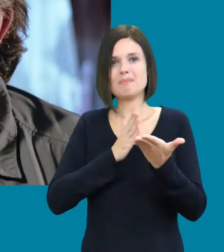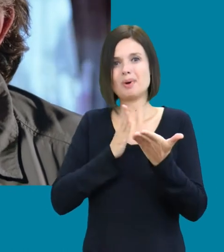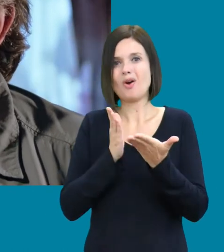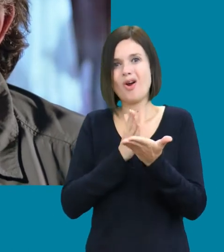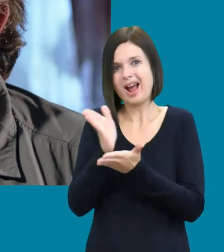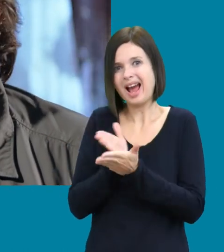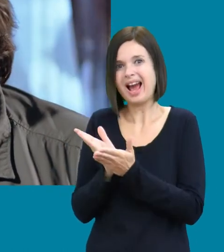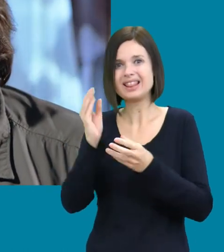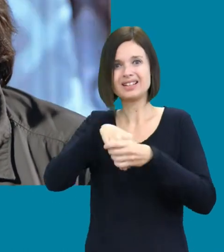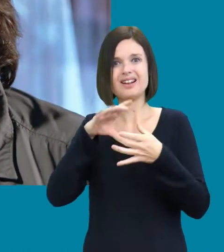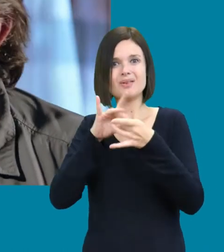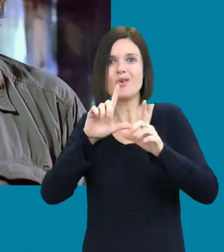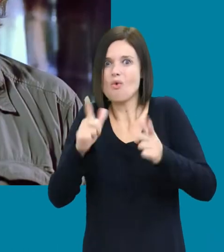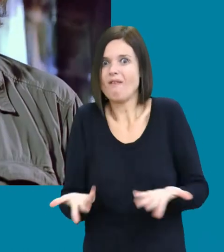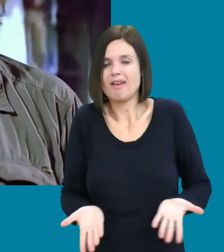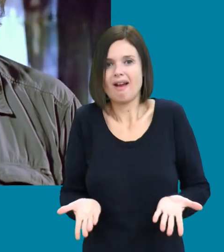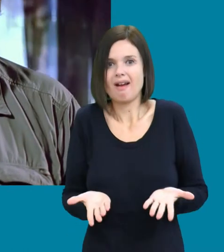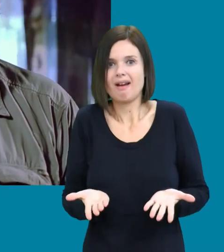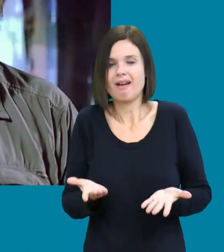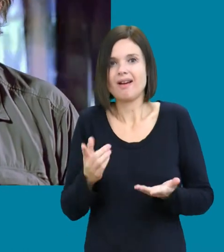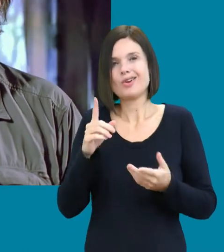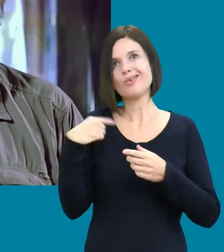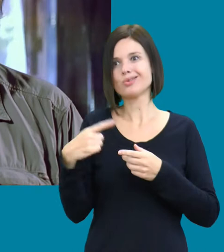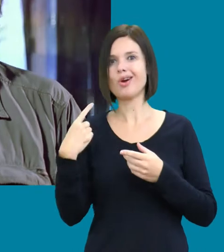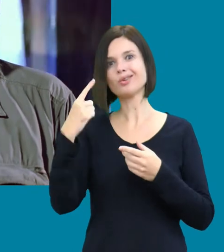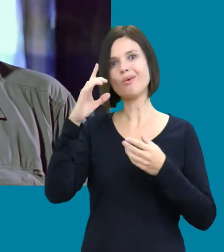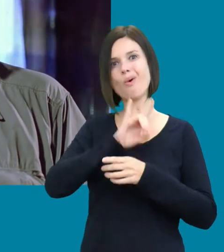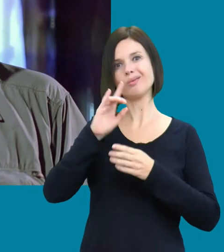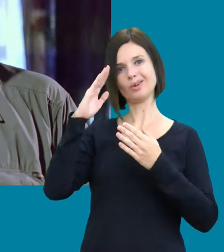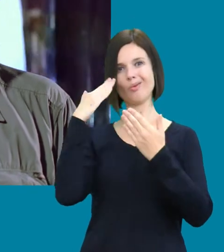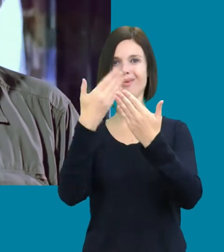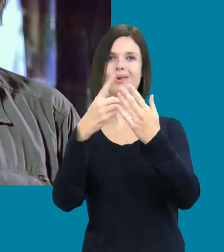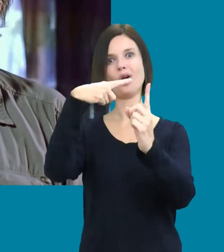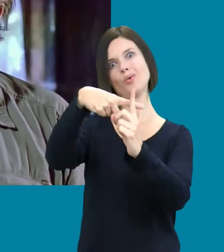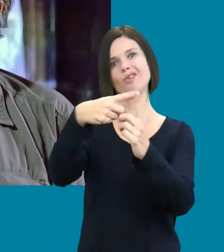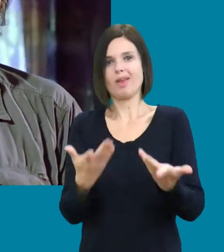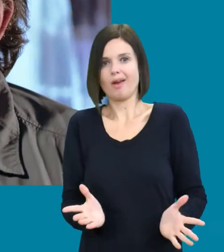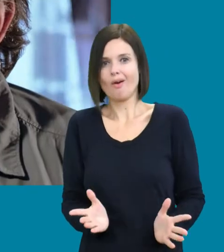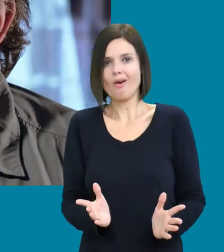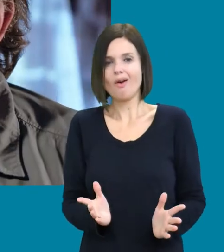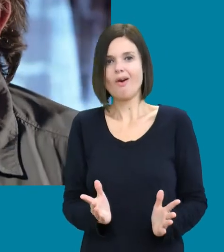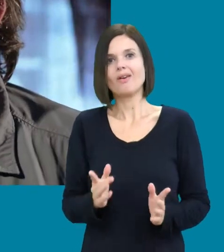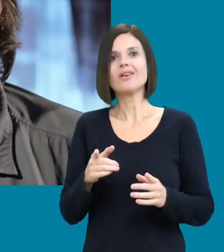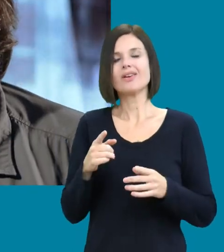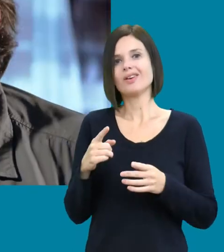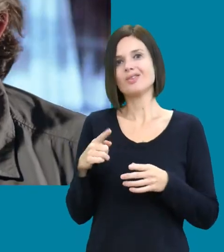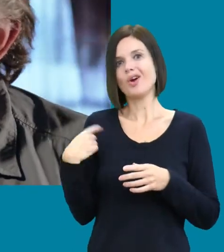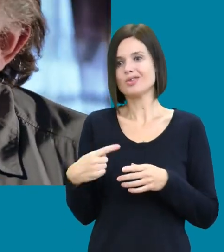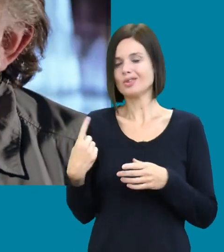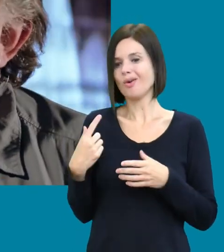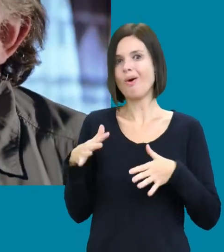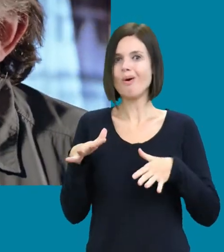de cátedra no existía. Nuestro reflejo de universidad era un crucifijo. Entonces tuvimos